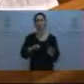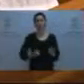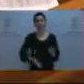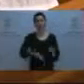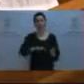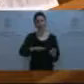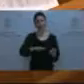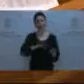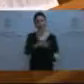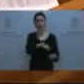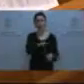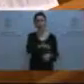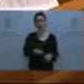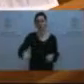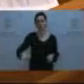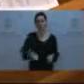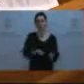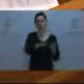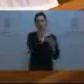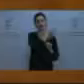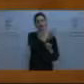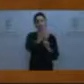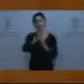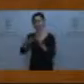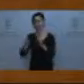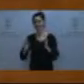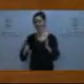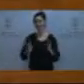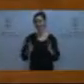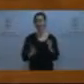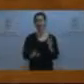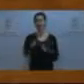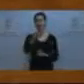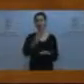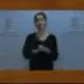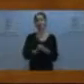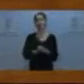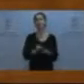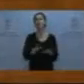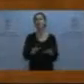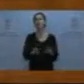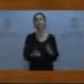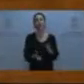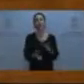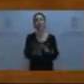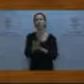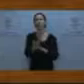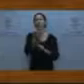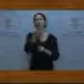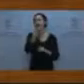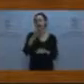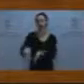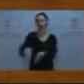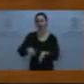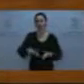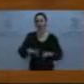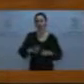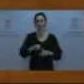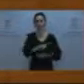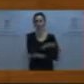los 4 y los 6 años, aunque esto no quiere decir que en algunas ocasiones se den casos de adopción de